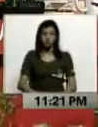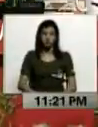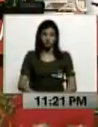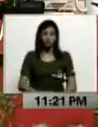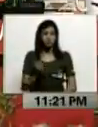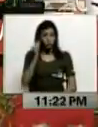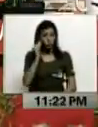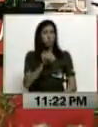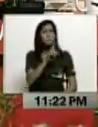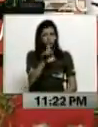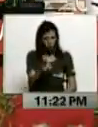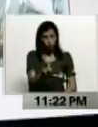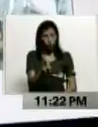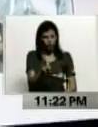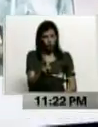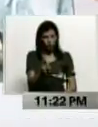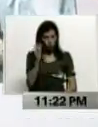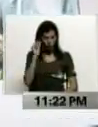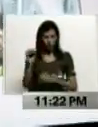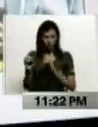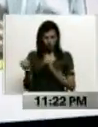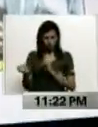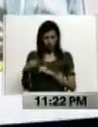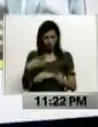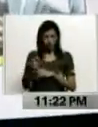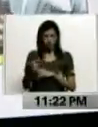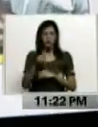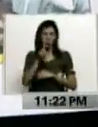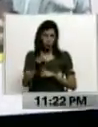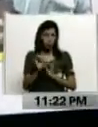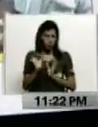soledad nombre del Padre hij espíritu